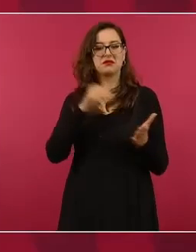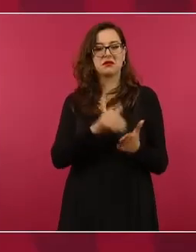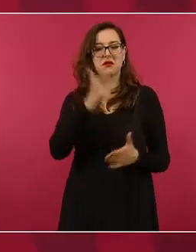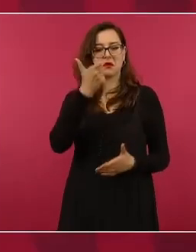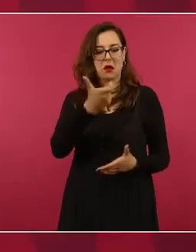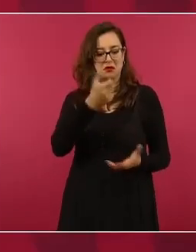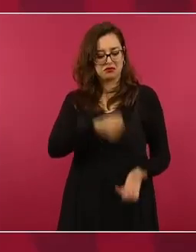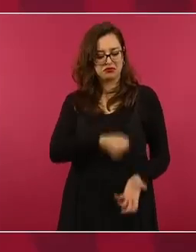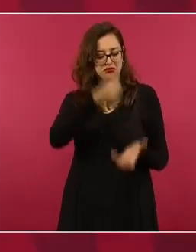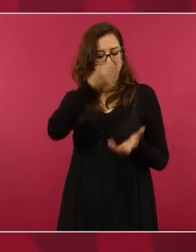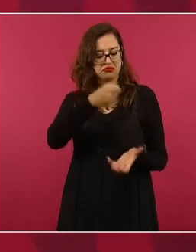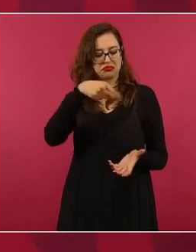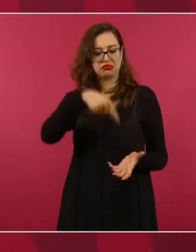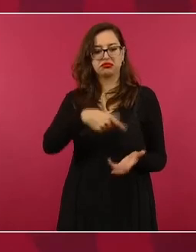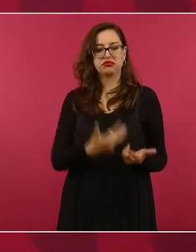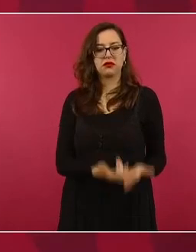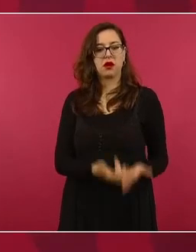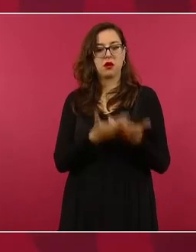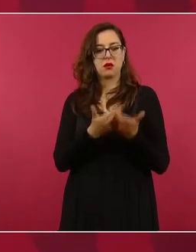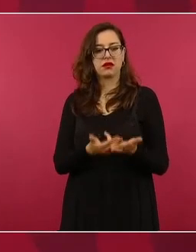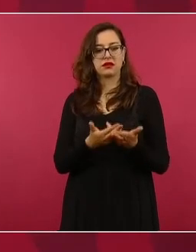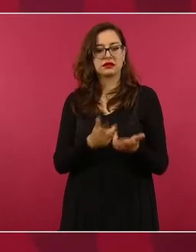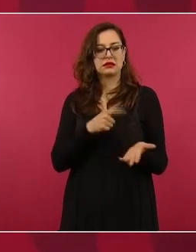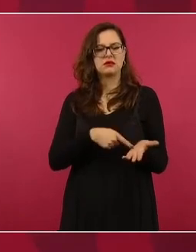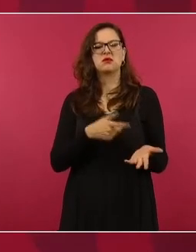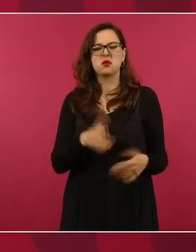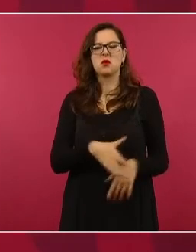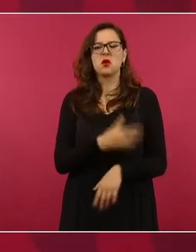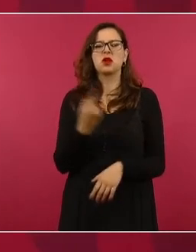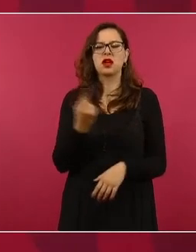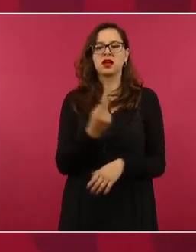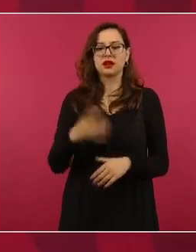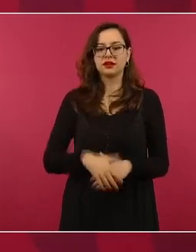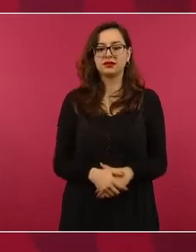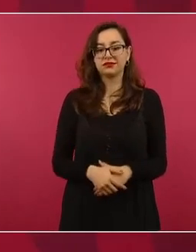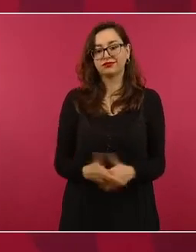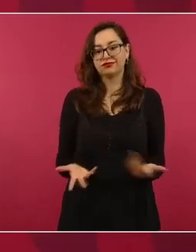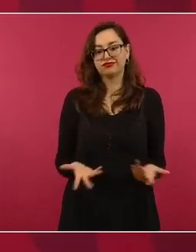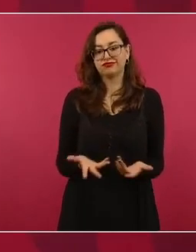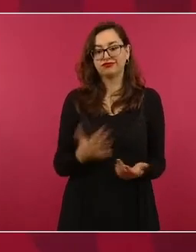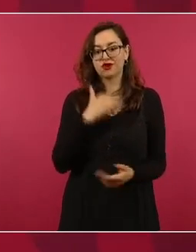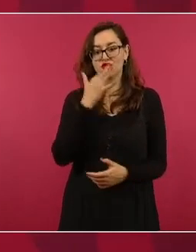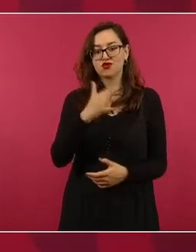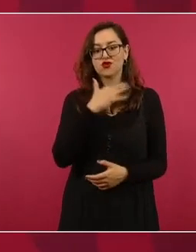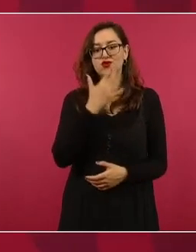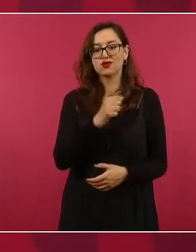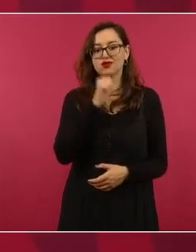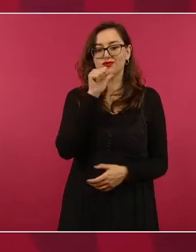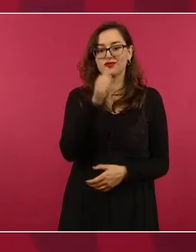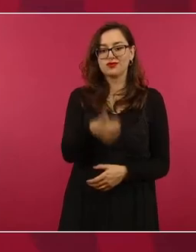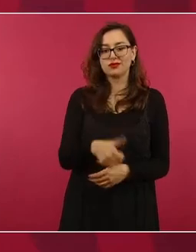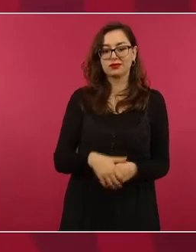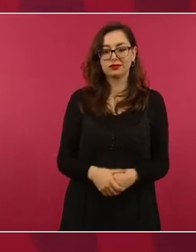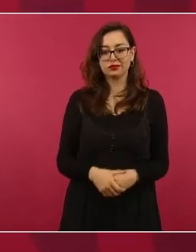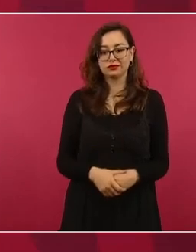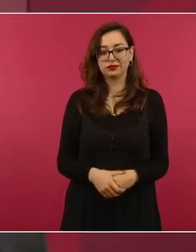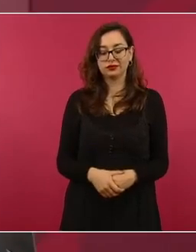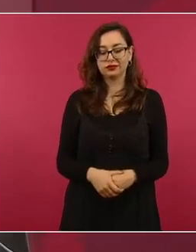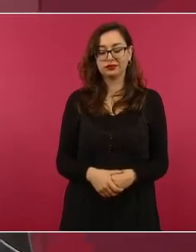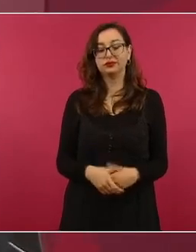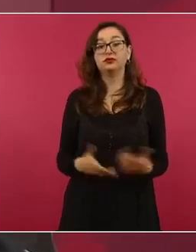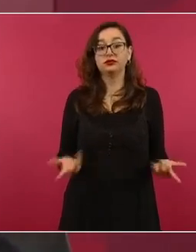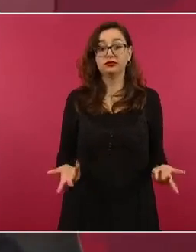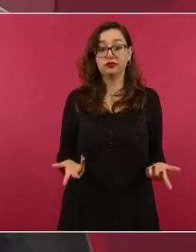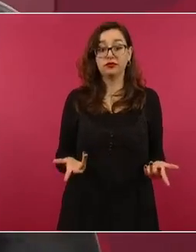por no permitir la corrupción. Porque cuando hay corrupción, el presupuesto